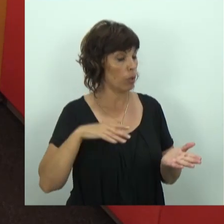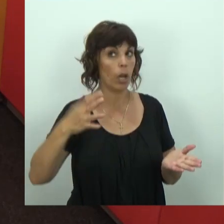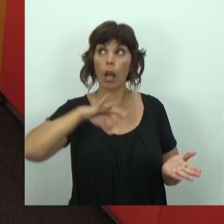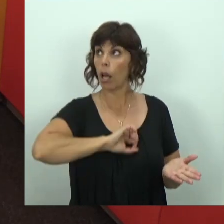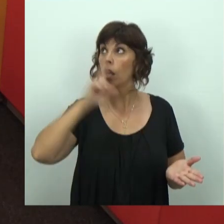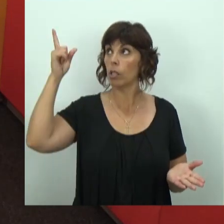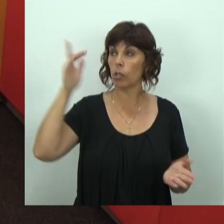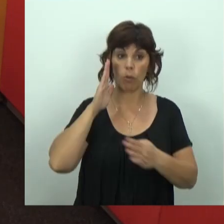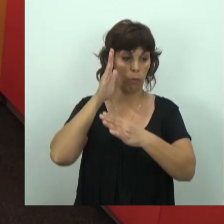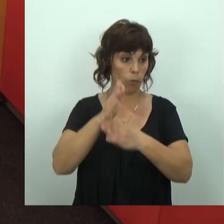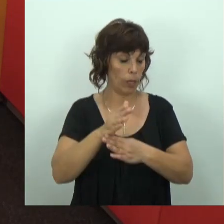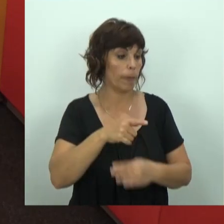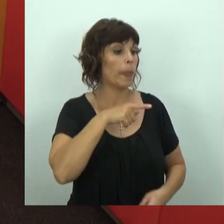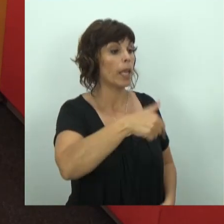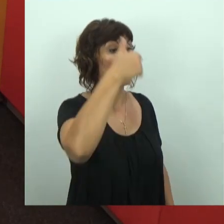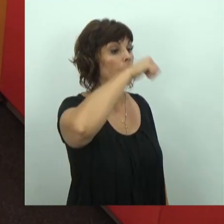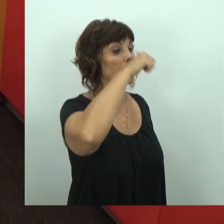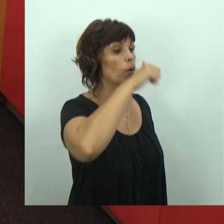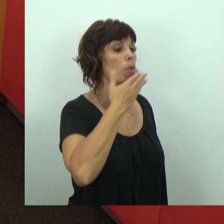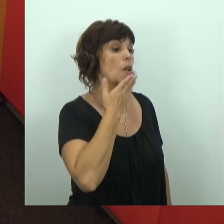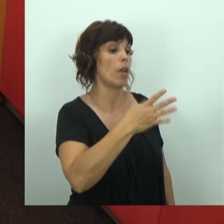92 años y él me dijo: